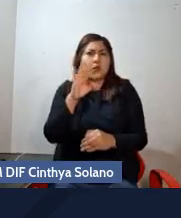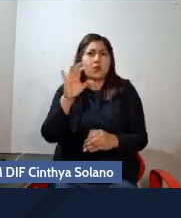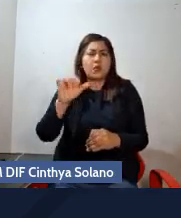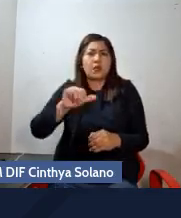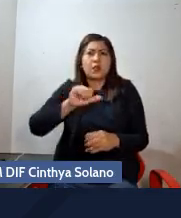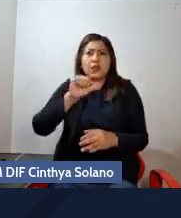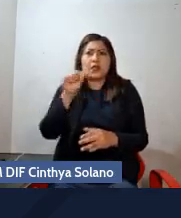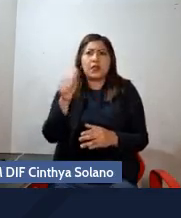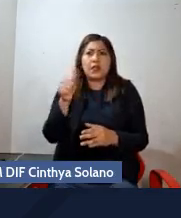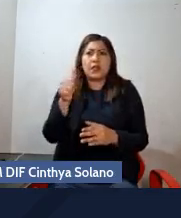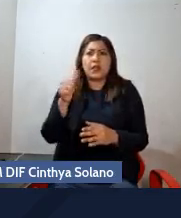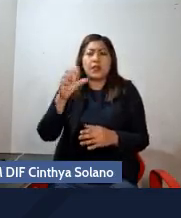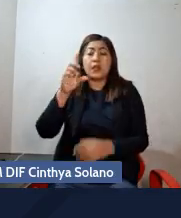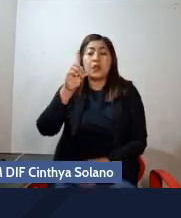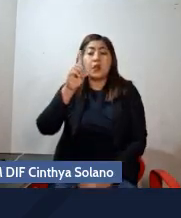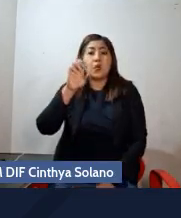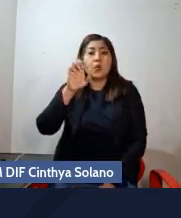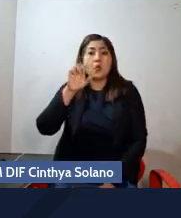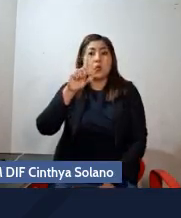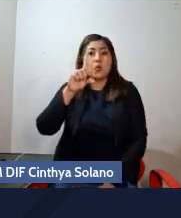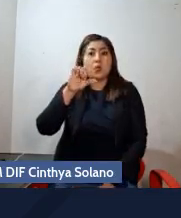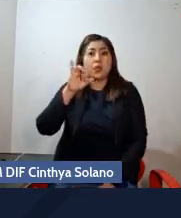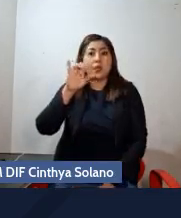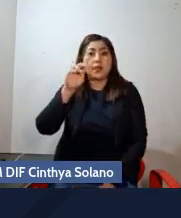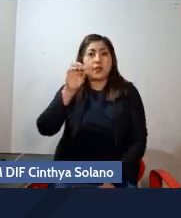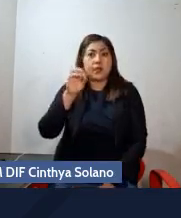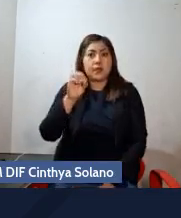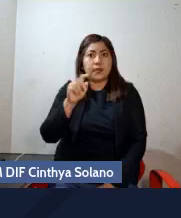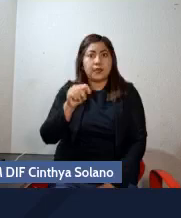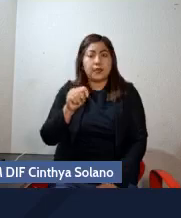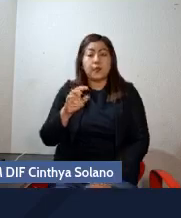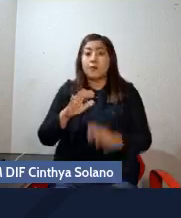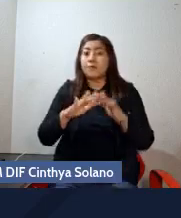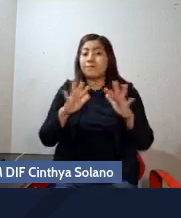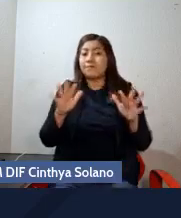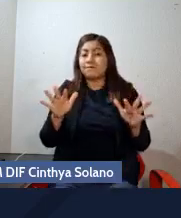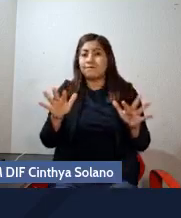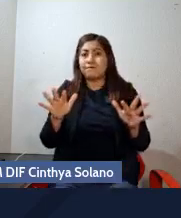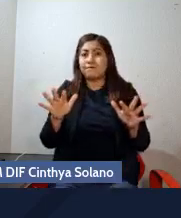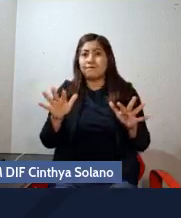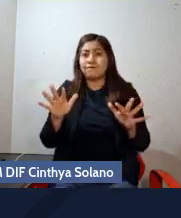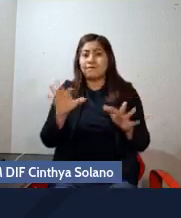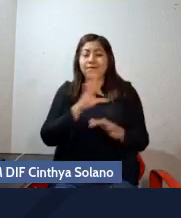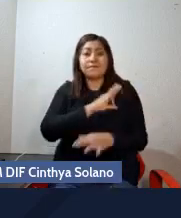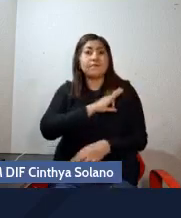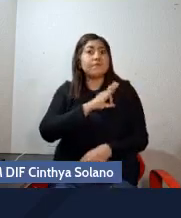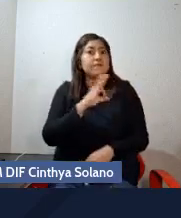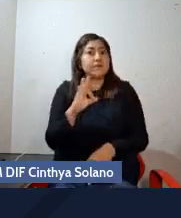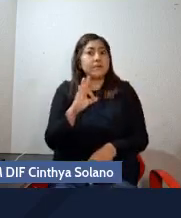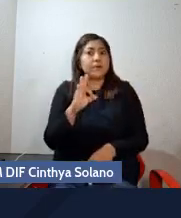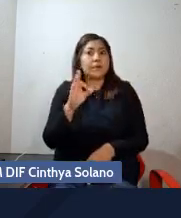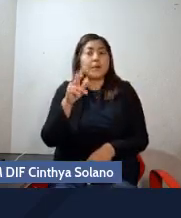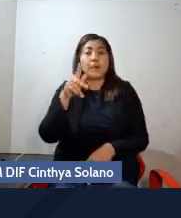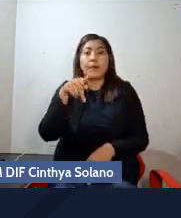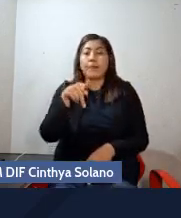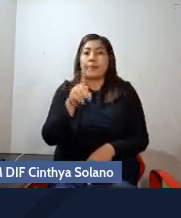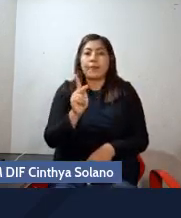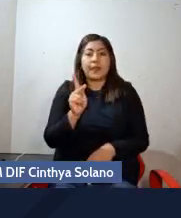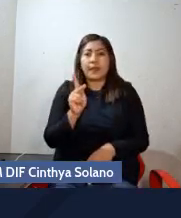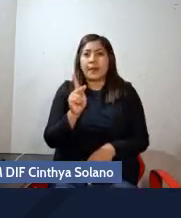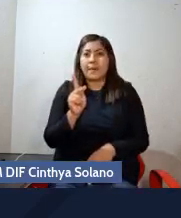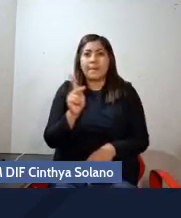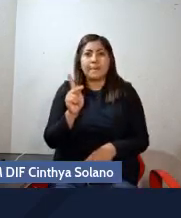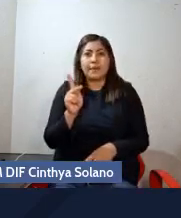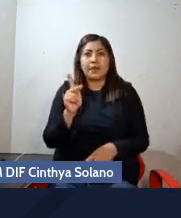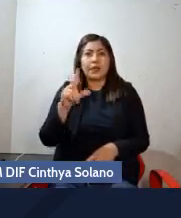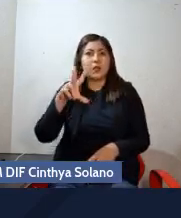podrían caer en alguna falta administrativa, muy probablemente, pero ya no sería delito electoral. La